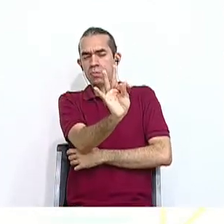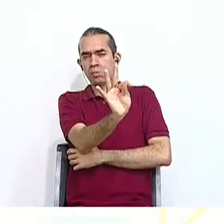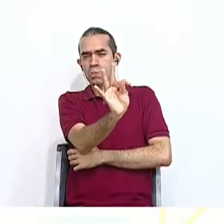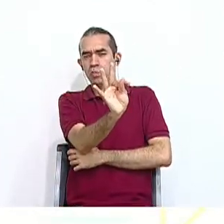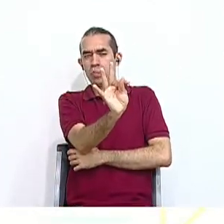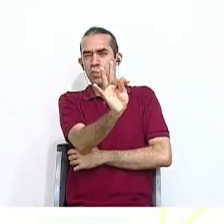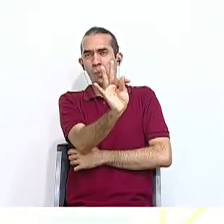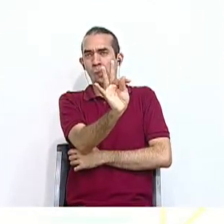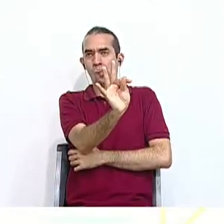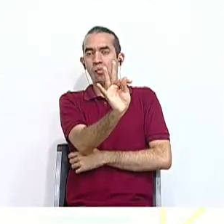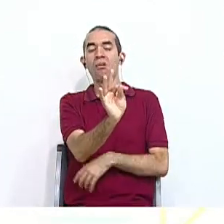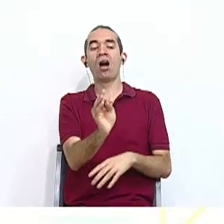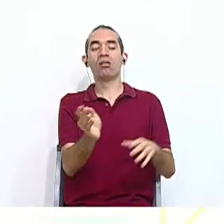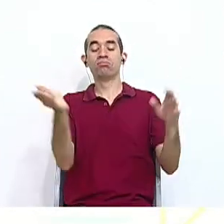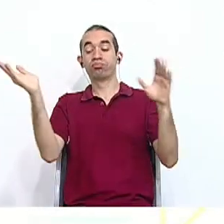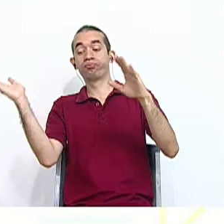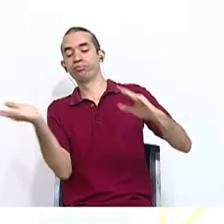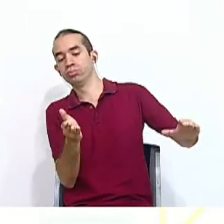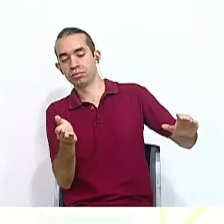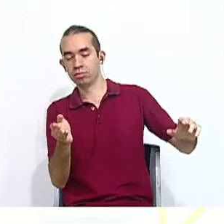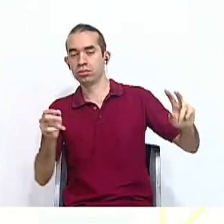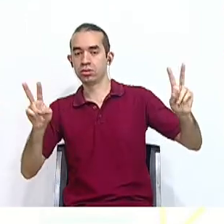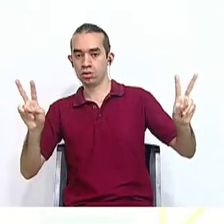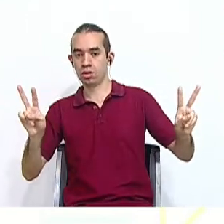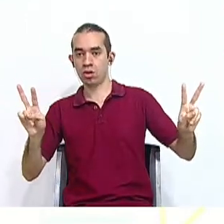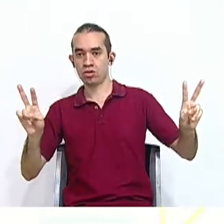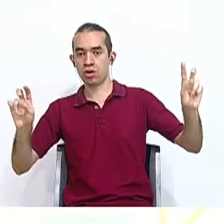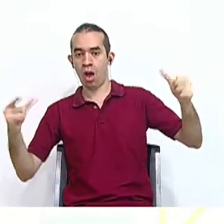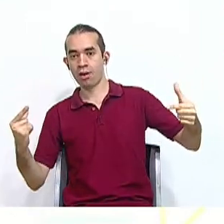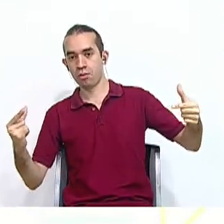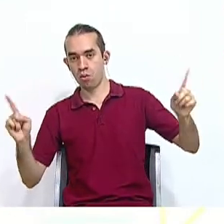ecuación logarítmica por 2 logaritmo de